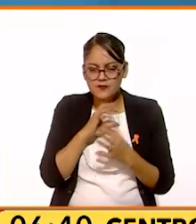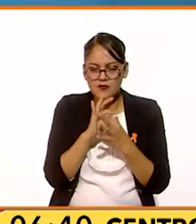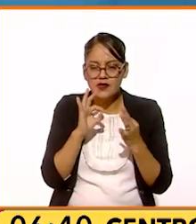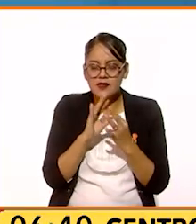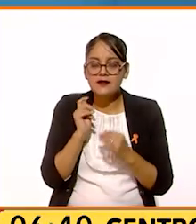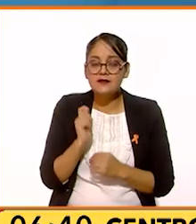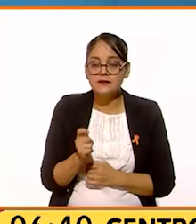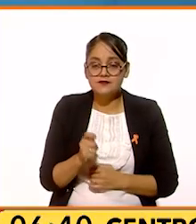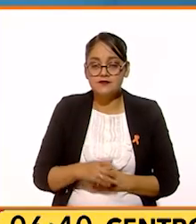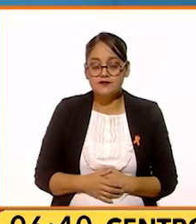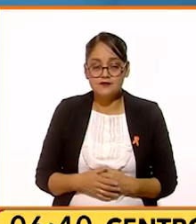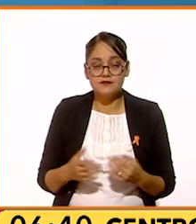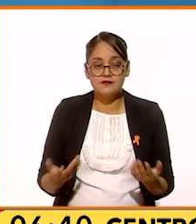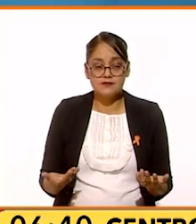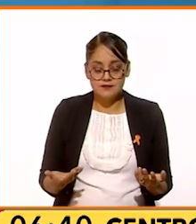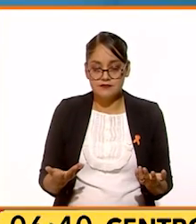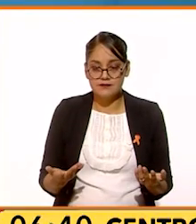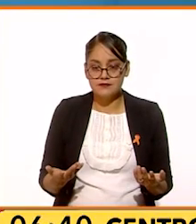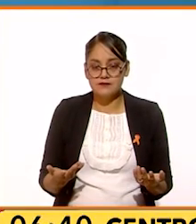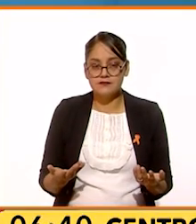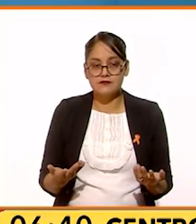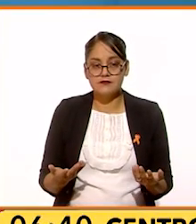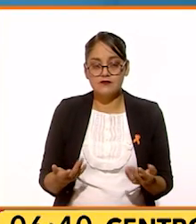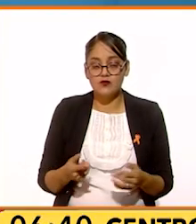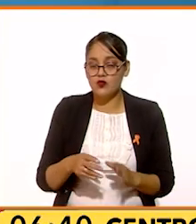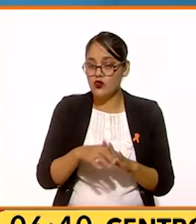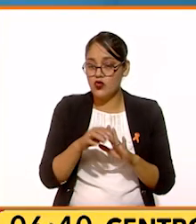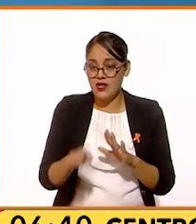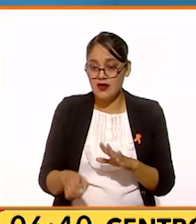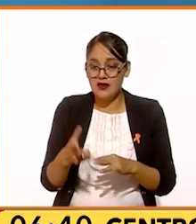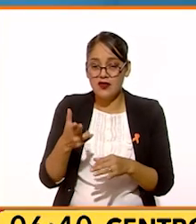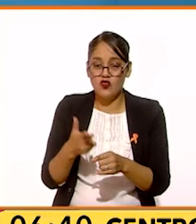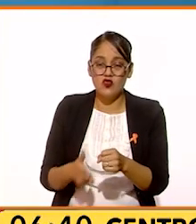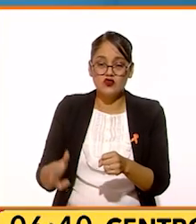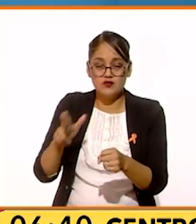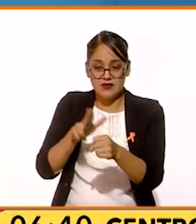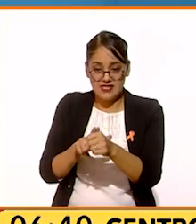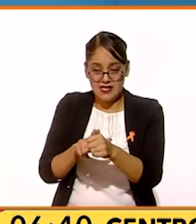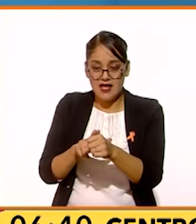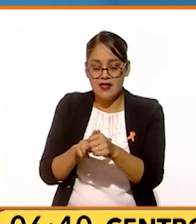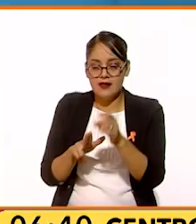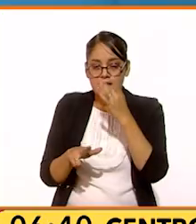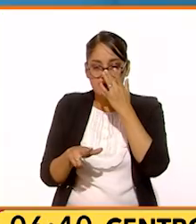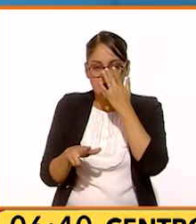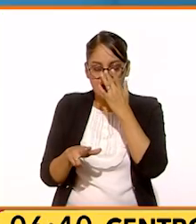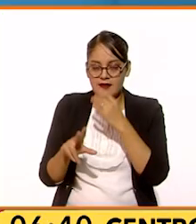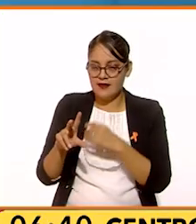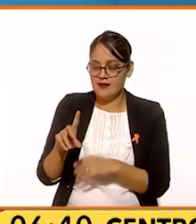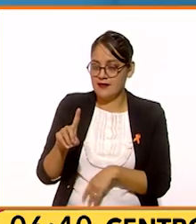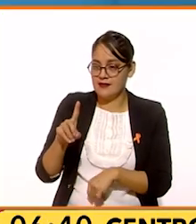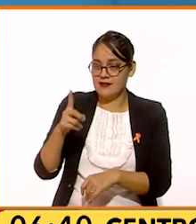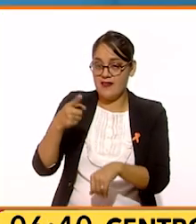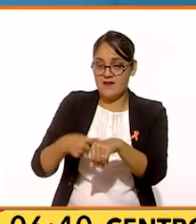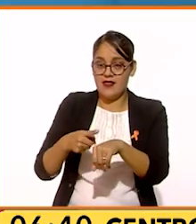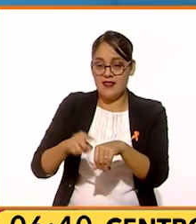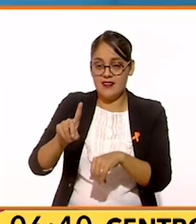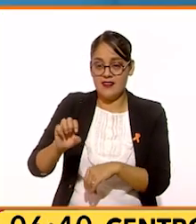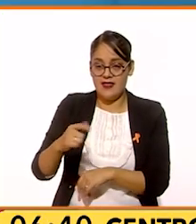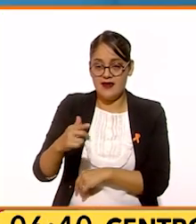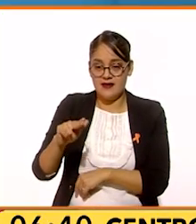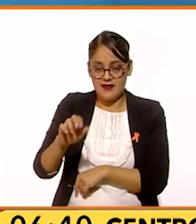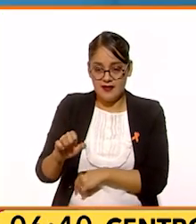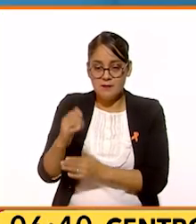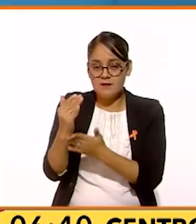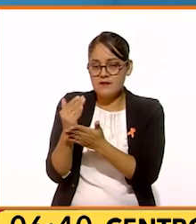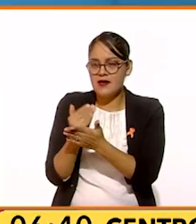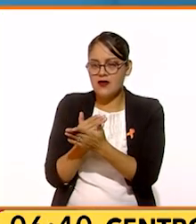pues es la baja en casos de hospitalización a causa del dengue. También recordarnos muy